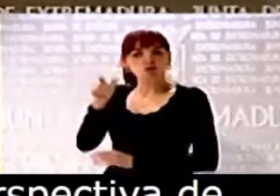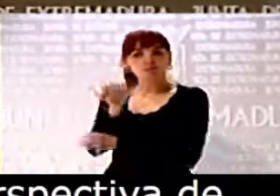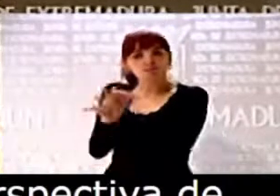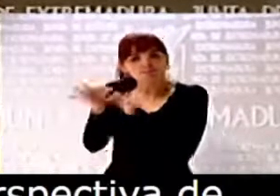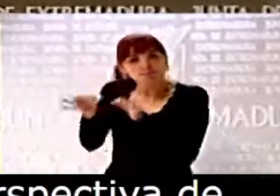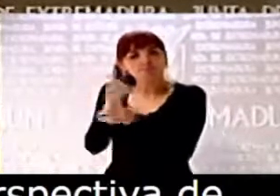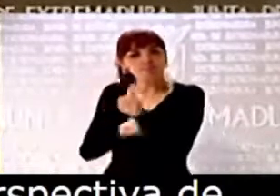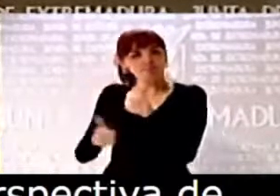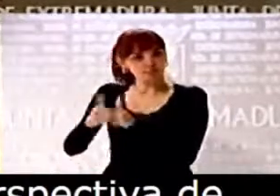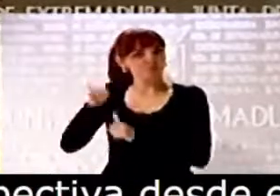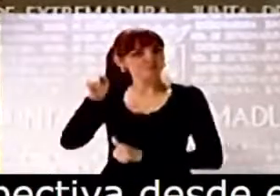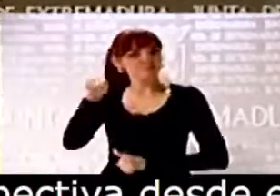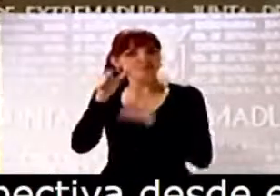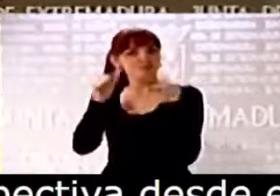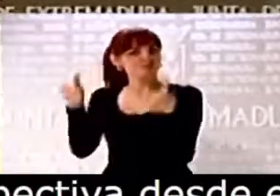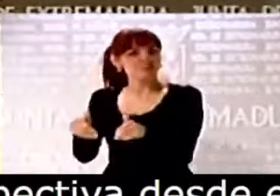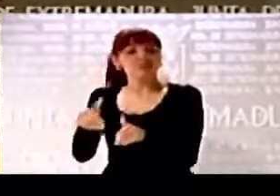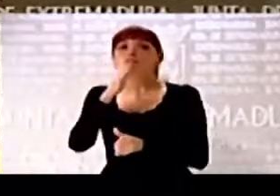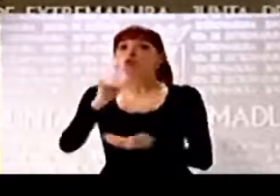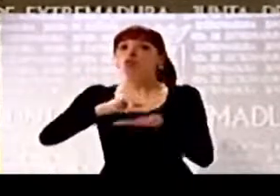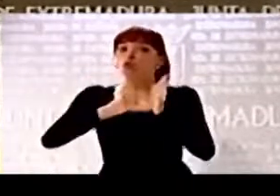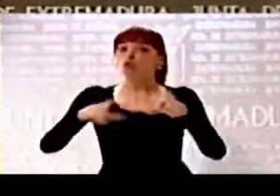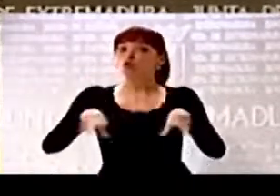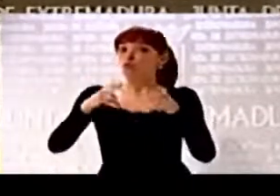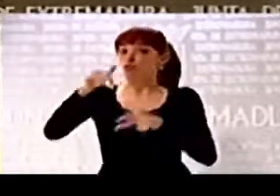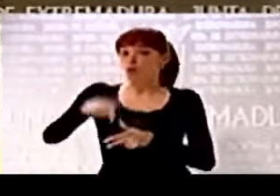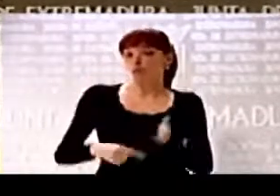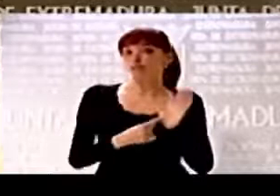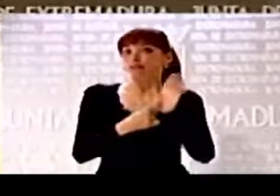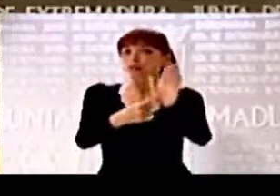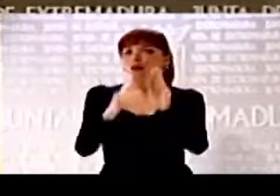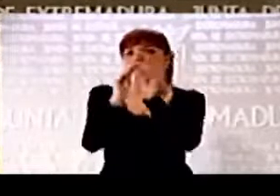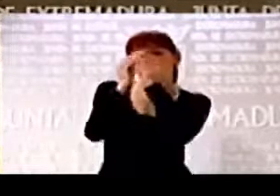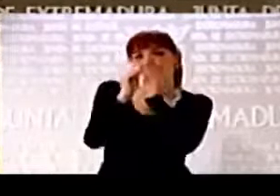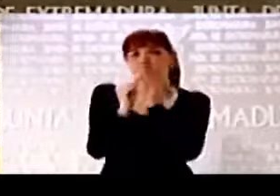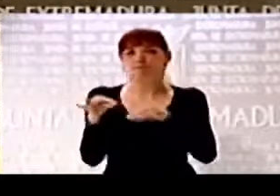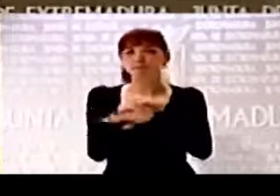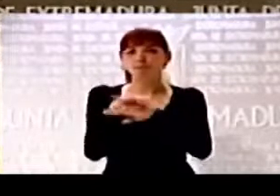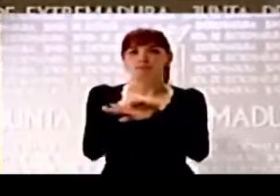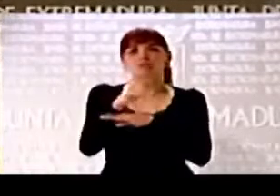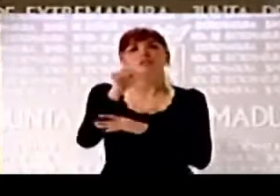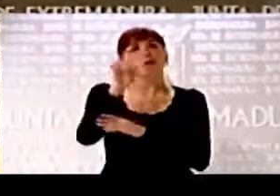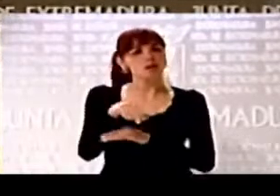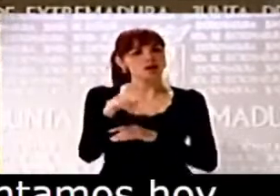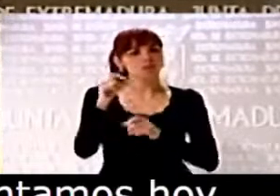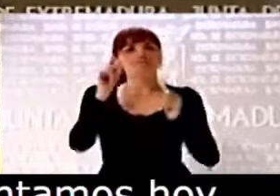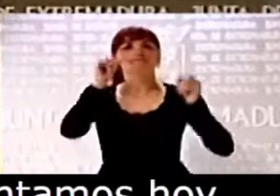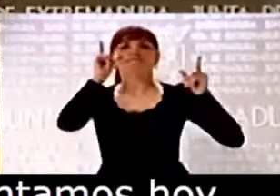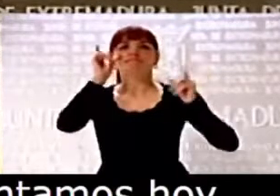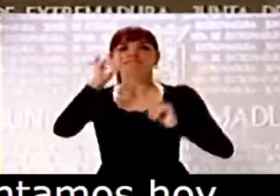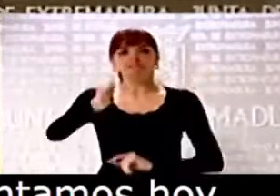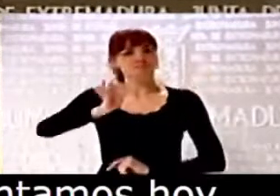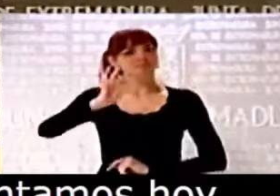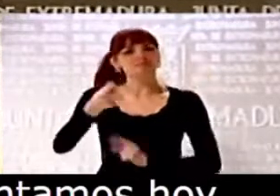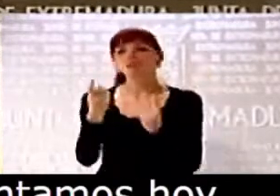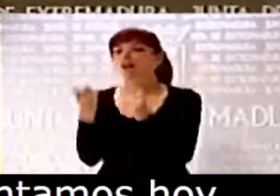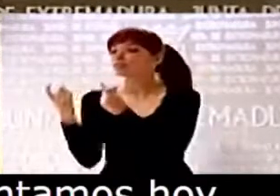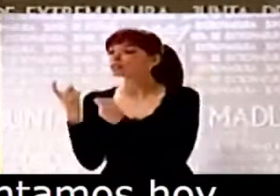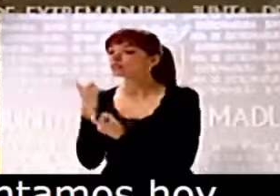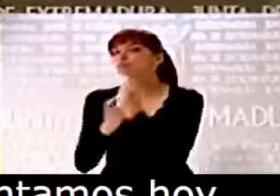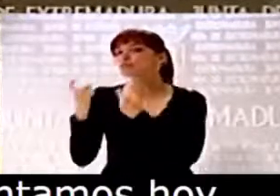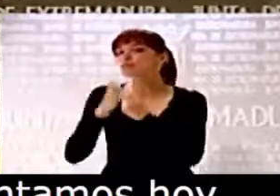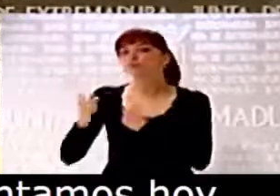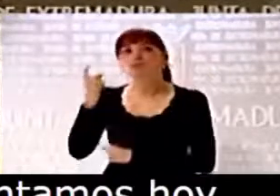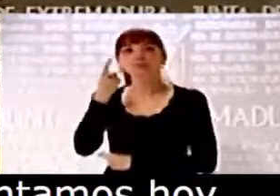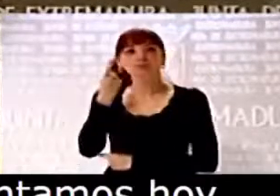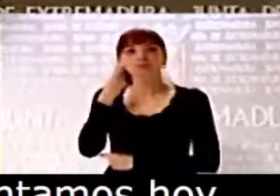los proyectos sociales que presentamos hoy aquí se han diseñado también prestando especial atención a las necesidades de las personas